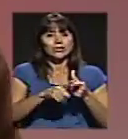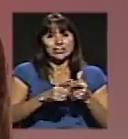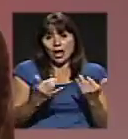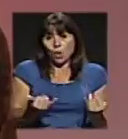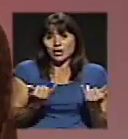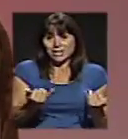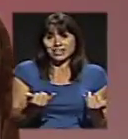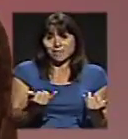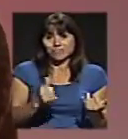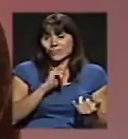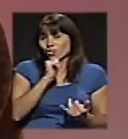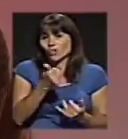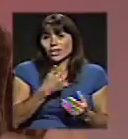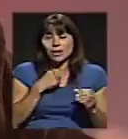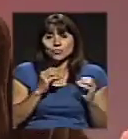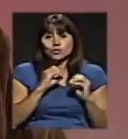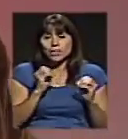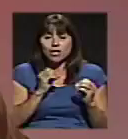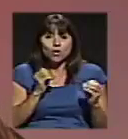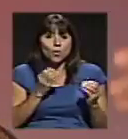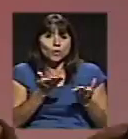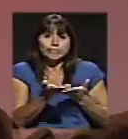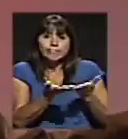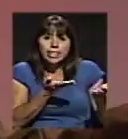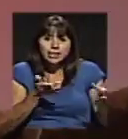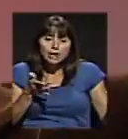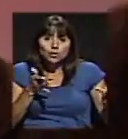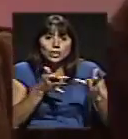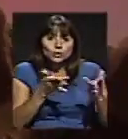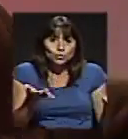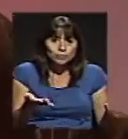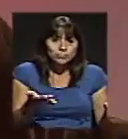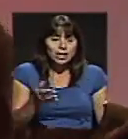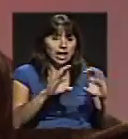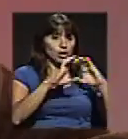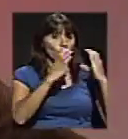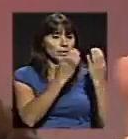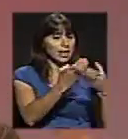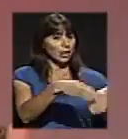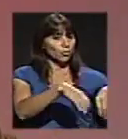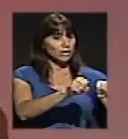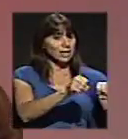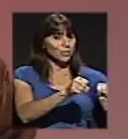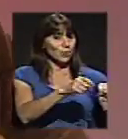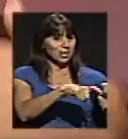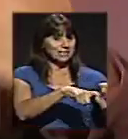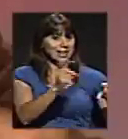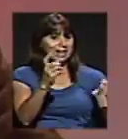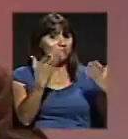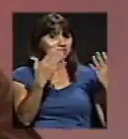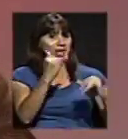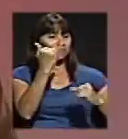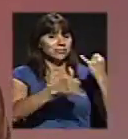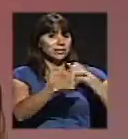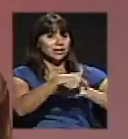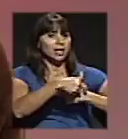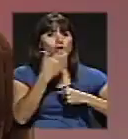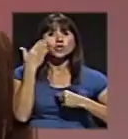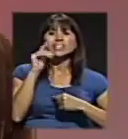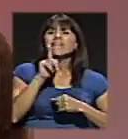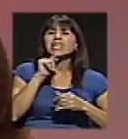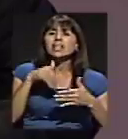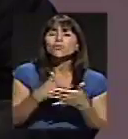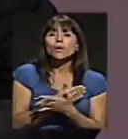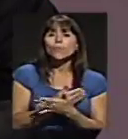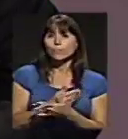un interlocutor validado, ¿no? El comité ejecutivo saliente ya se le venció el periodo, no se sabe quién va a ser el nuevo comité ejecutivo. Por eso se plantea